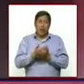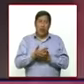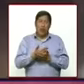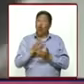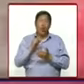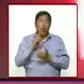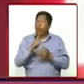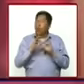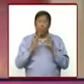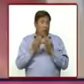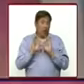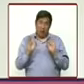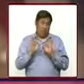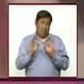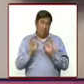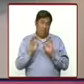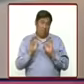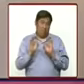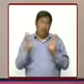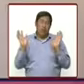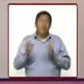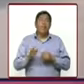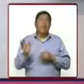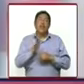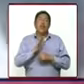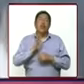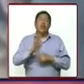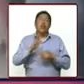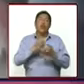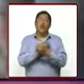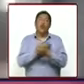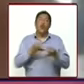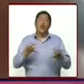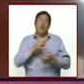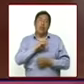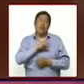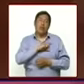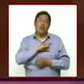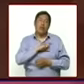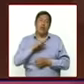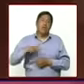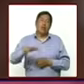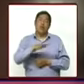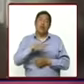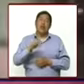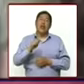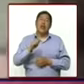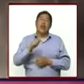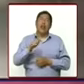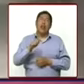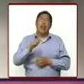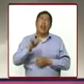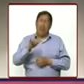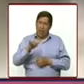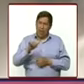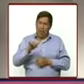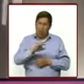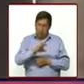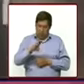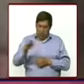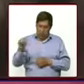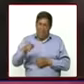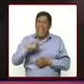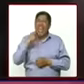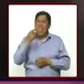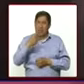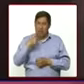instalaciones de la policía en la FEPICC de la Laguna Lalay. Este sujeto se dice de